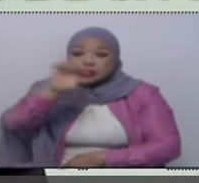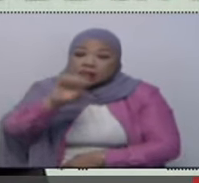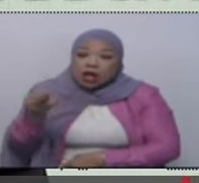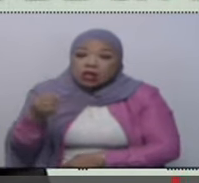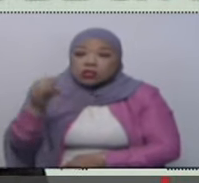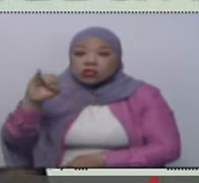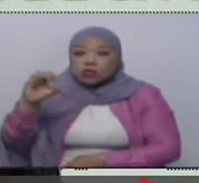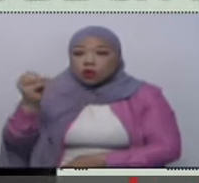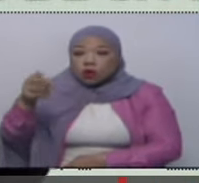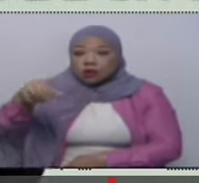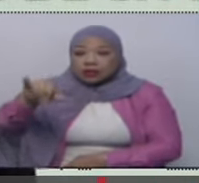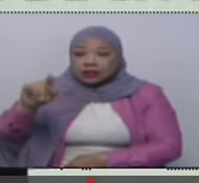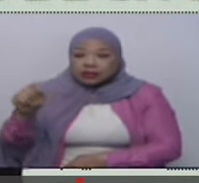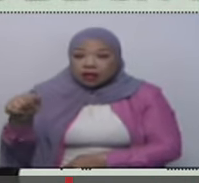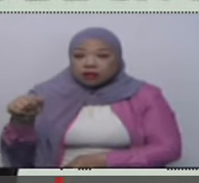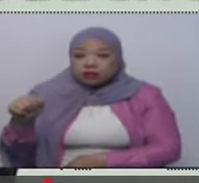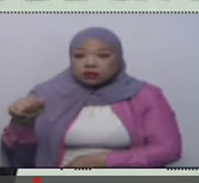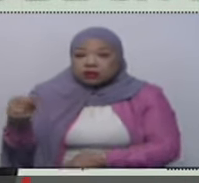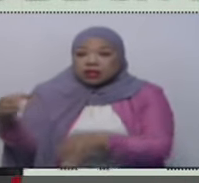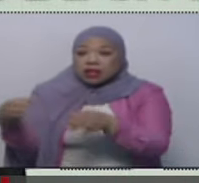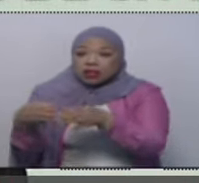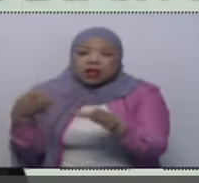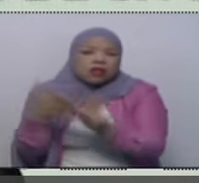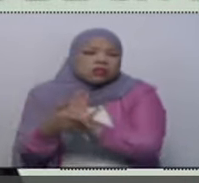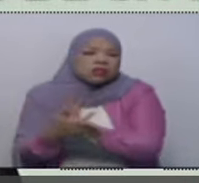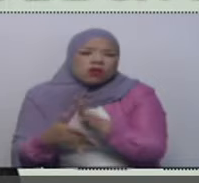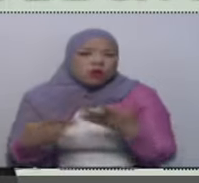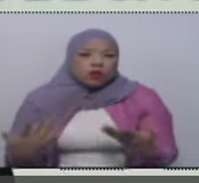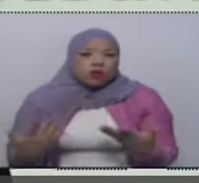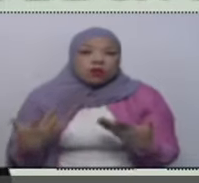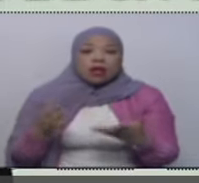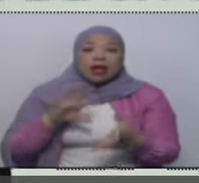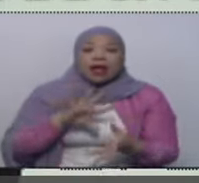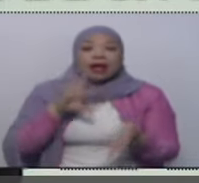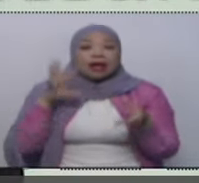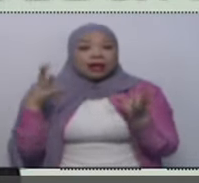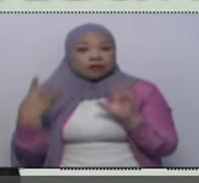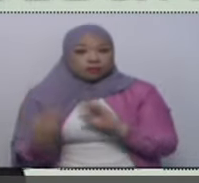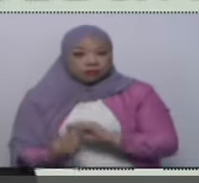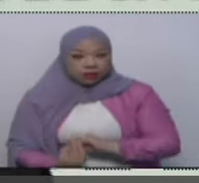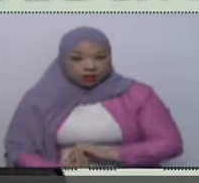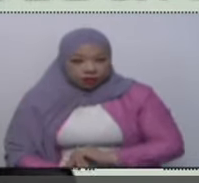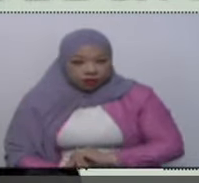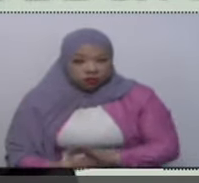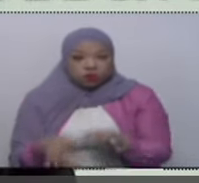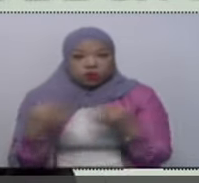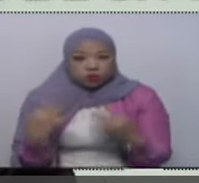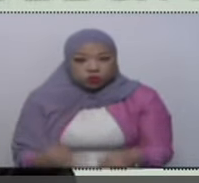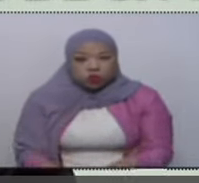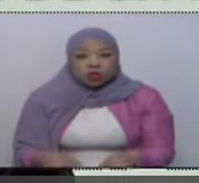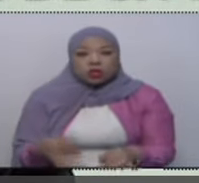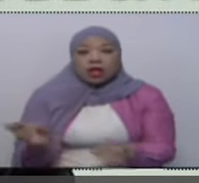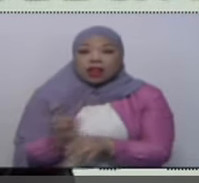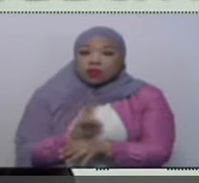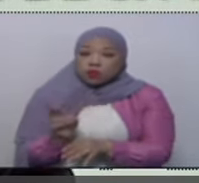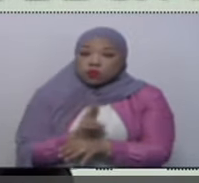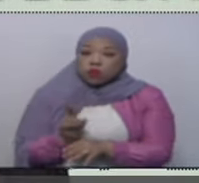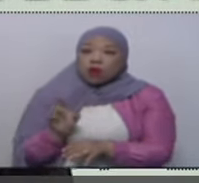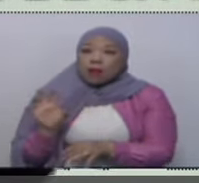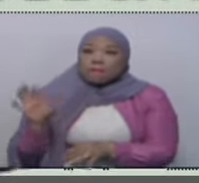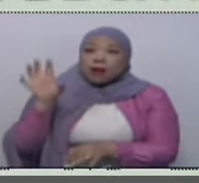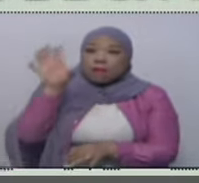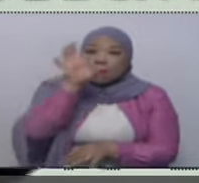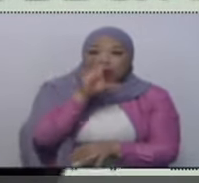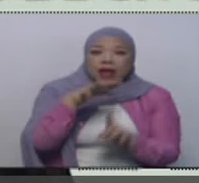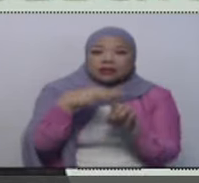sionistas. En ese sentido, ellos cambiaron y trataban de cambiar las realidades en Medio Oriente.